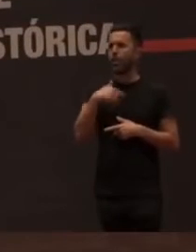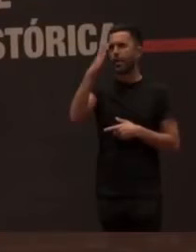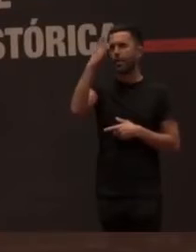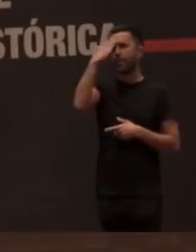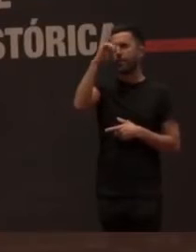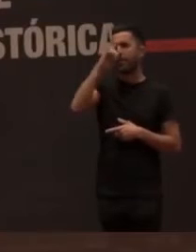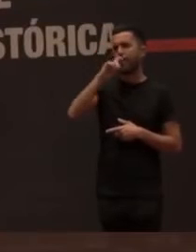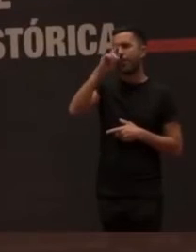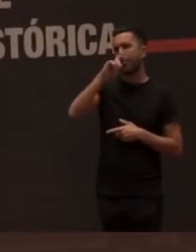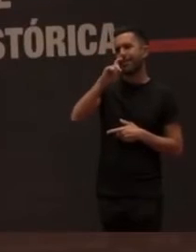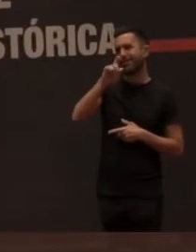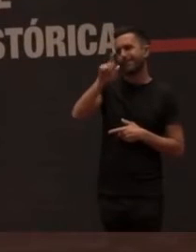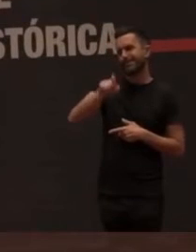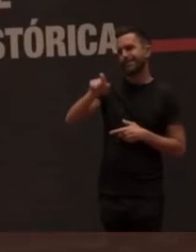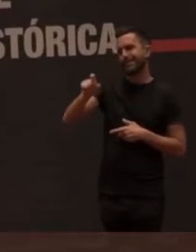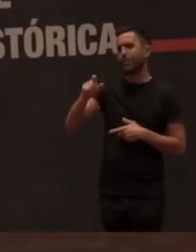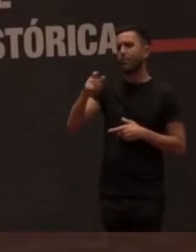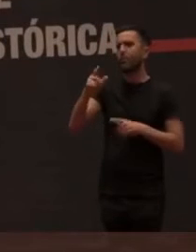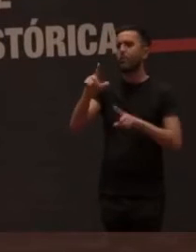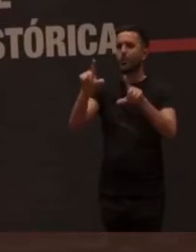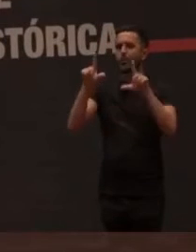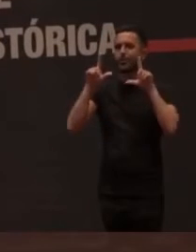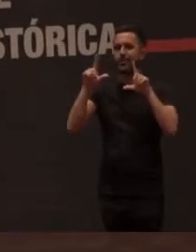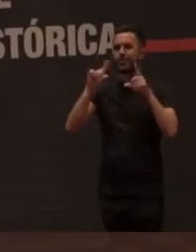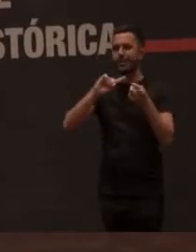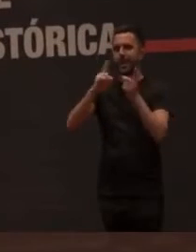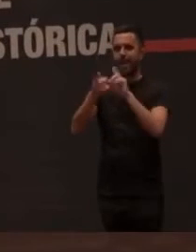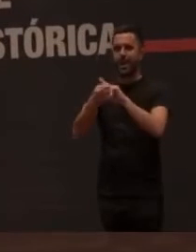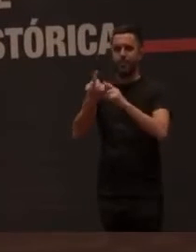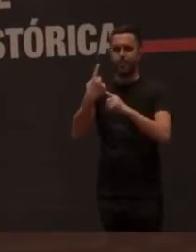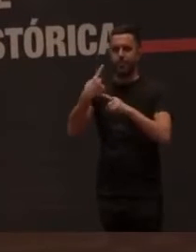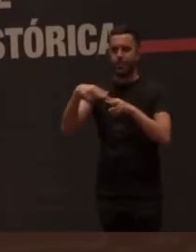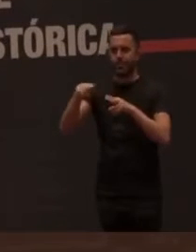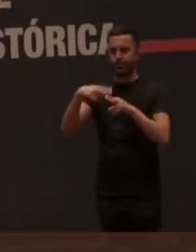protagonistas del cambio político, de ese cambio político.